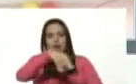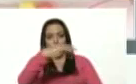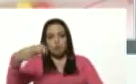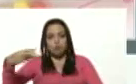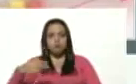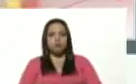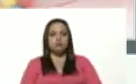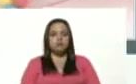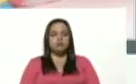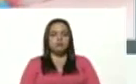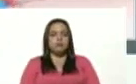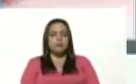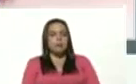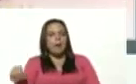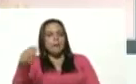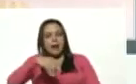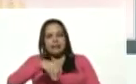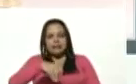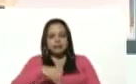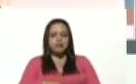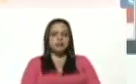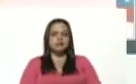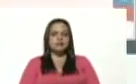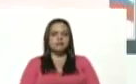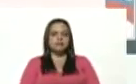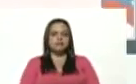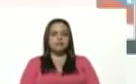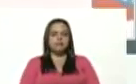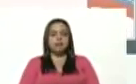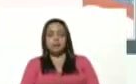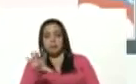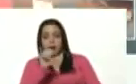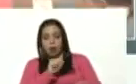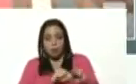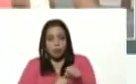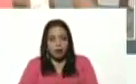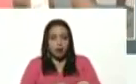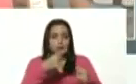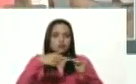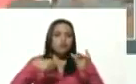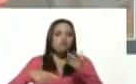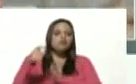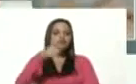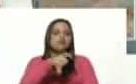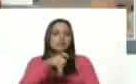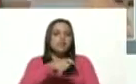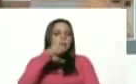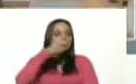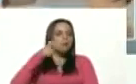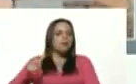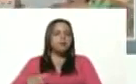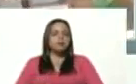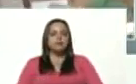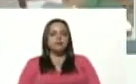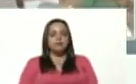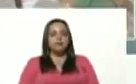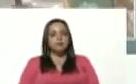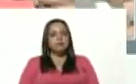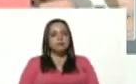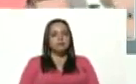para multiplicarlos en maquinarias, en equipos, para nuestro pueblo, para nuestro pueblo.